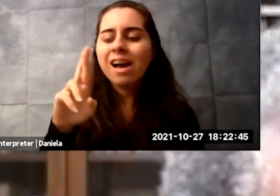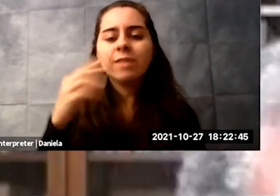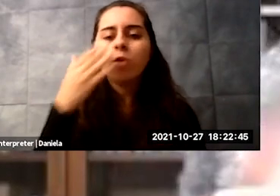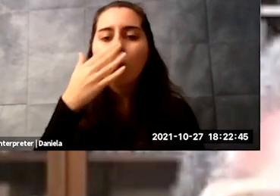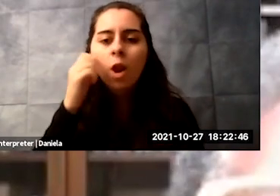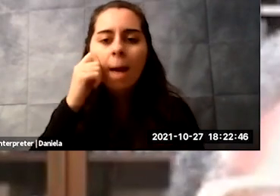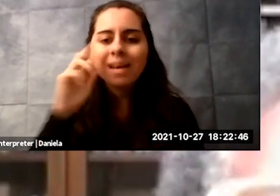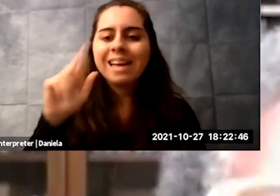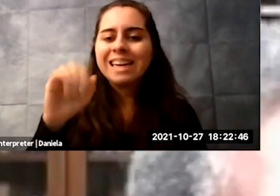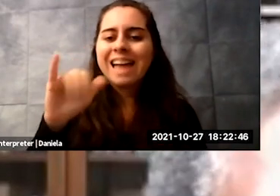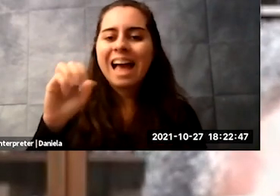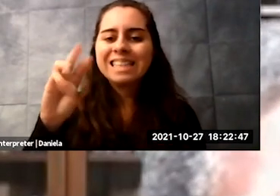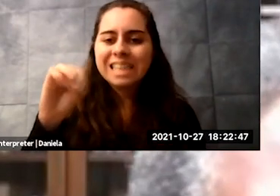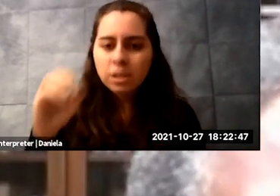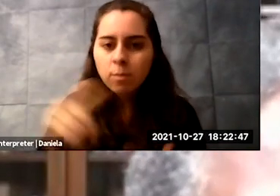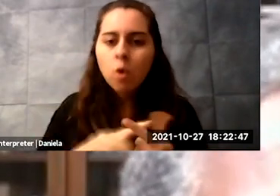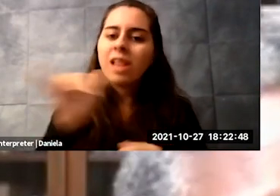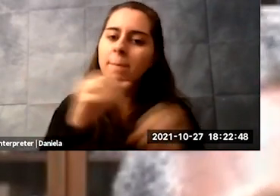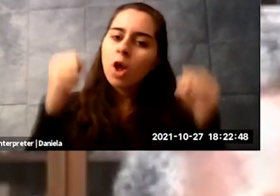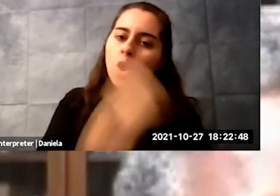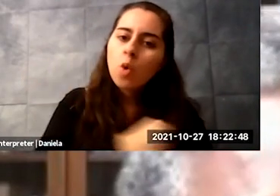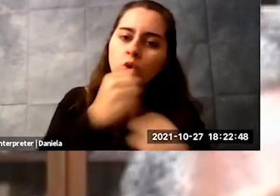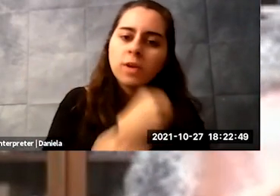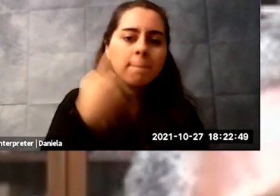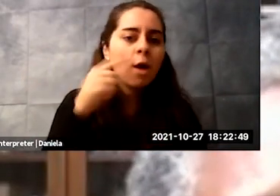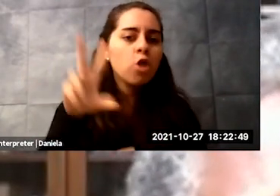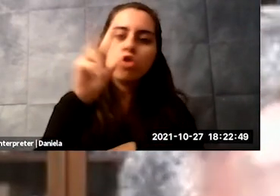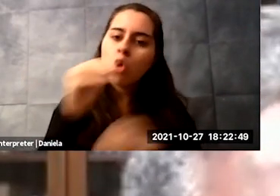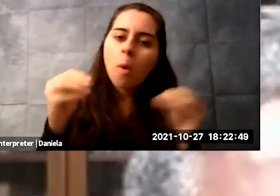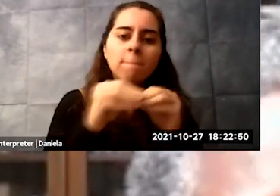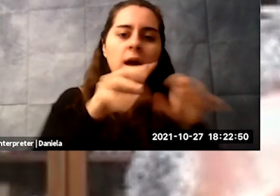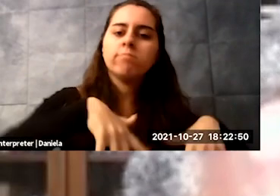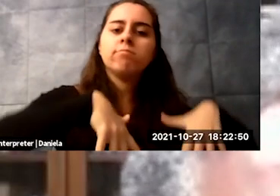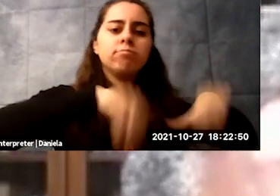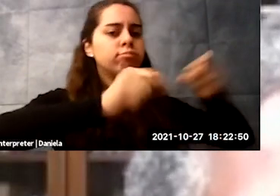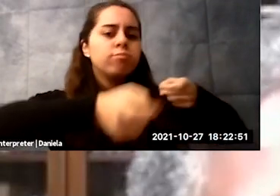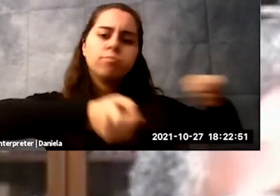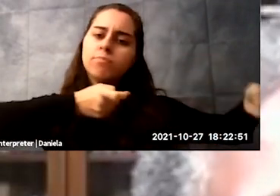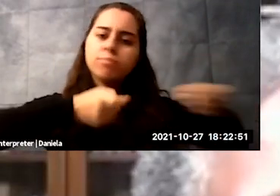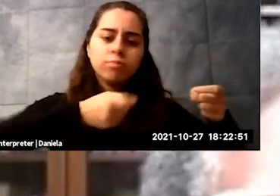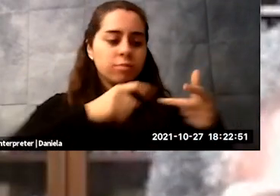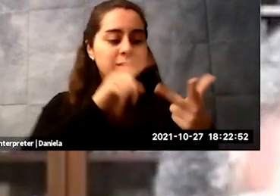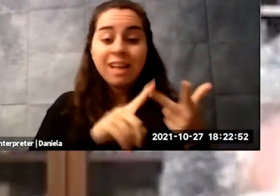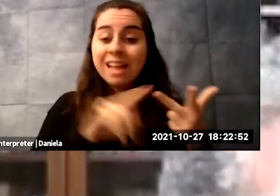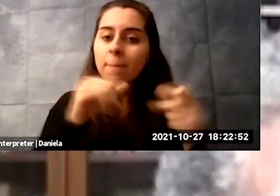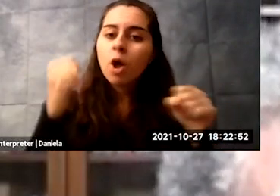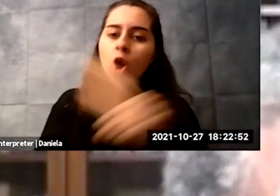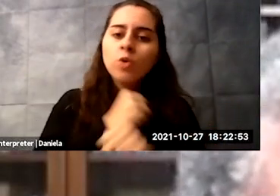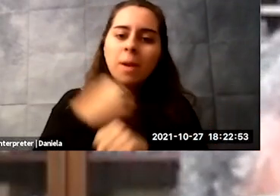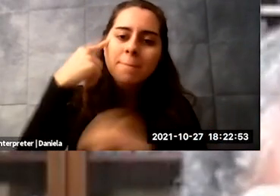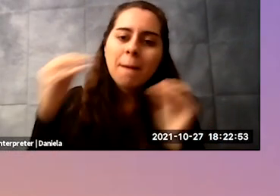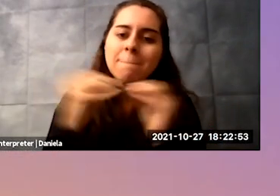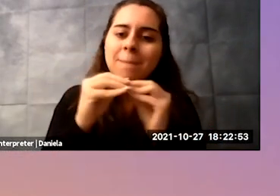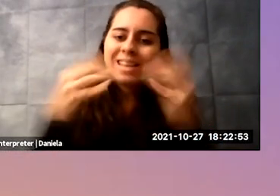anticoloniales, vamos a avanzar en todas las luchas que tienen que ver de la construcción de sociedades inclusivas. Y en esa medida podemos sumar mucha más gente.